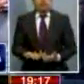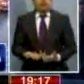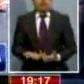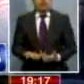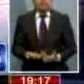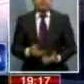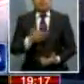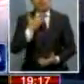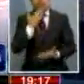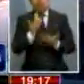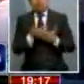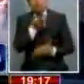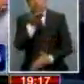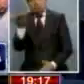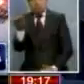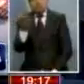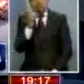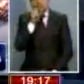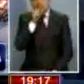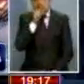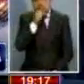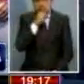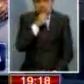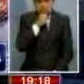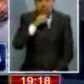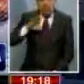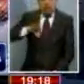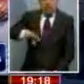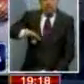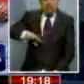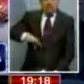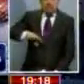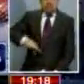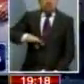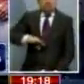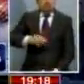lleguen a la tercera edad, quieren tener pensiones dignas.